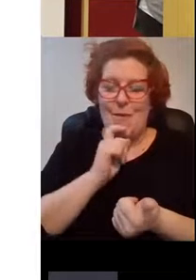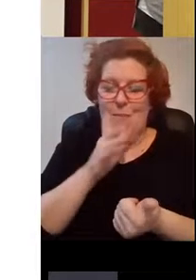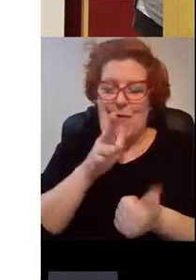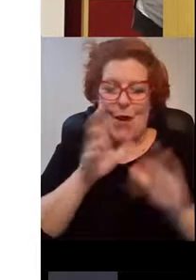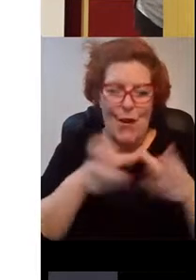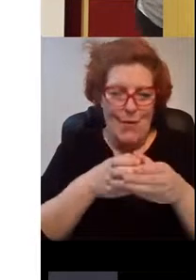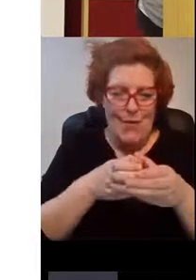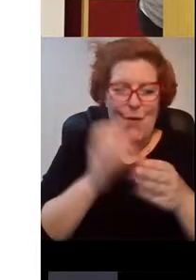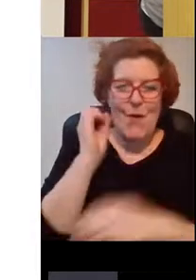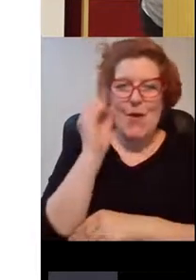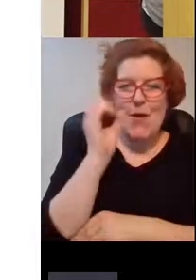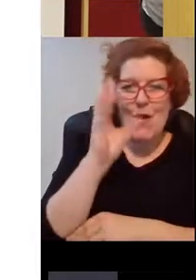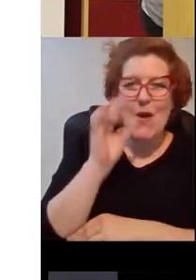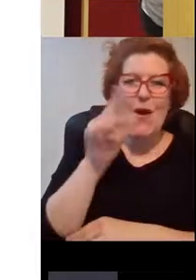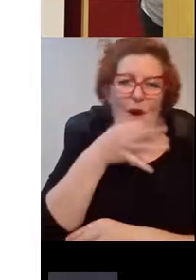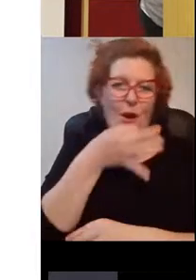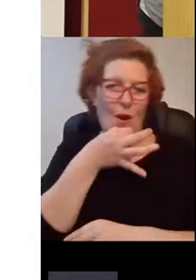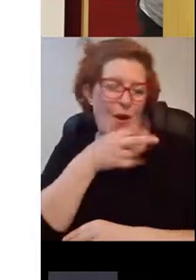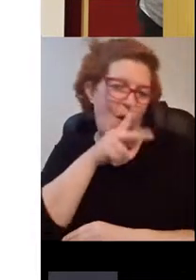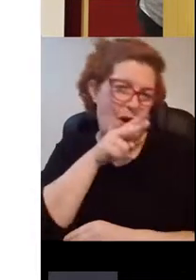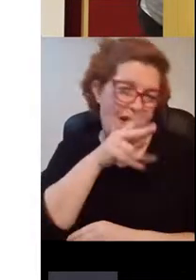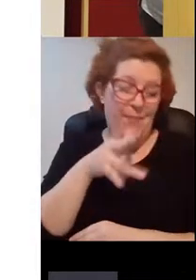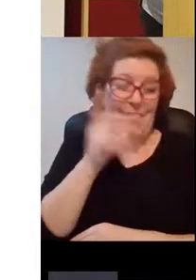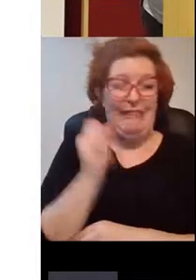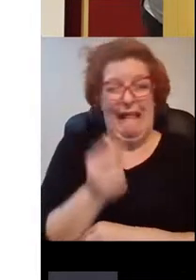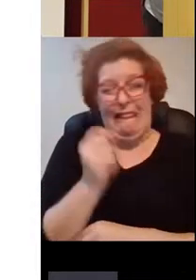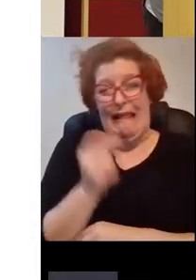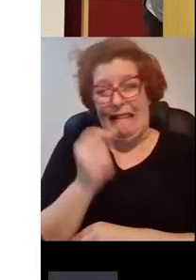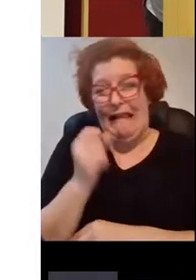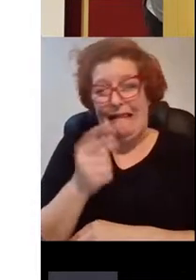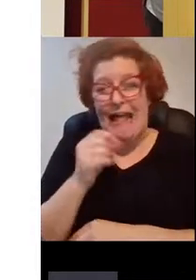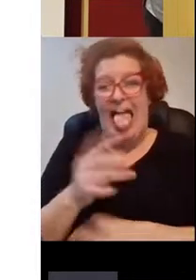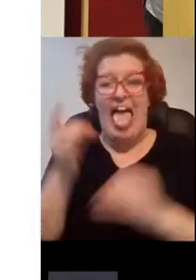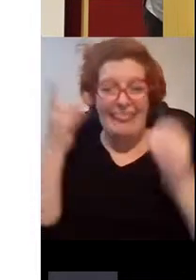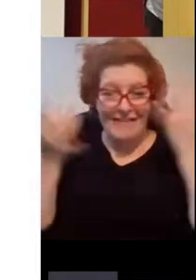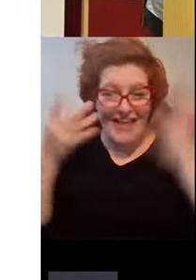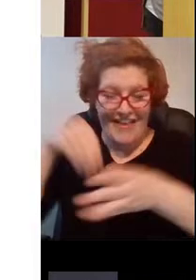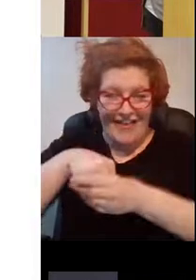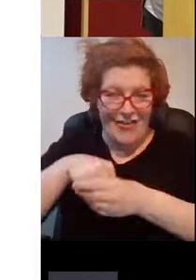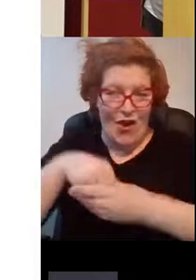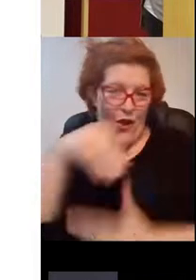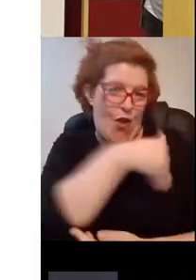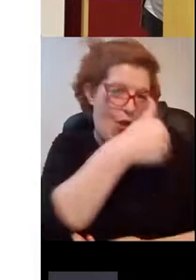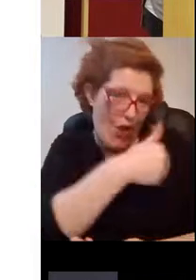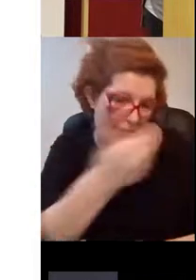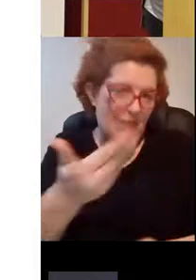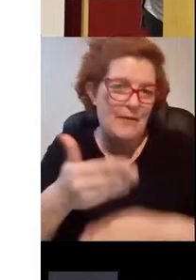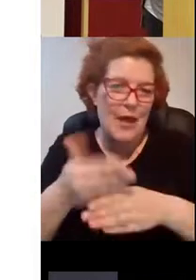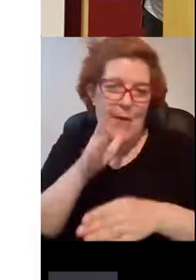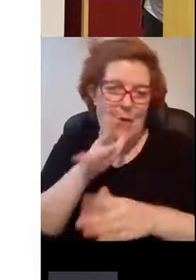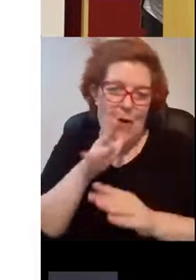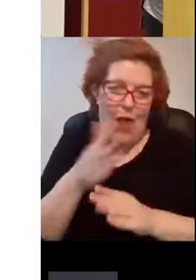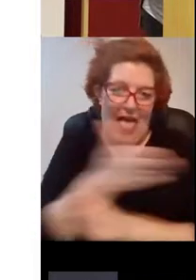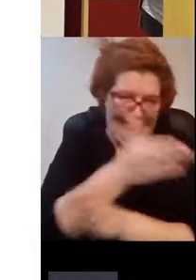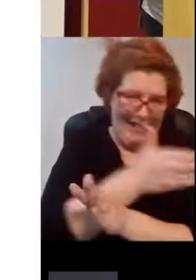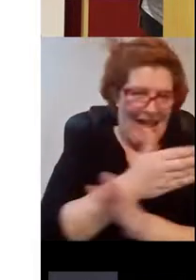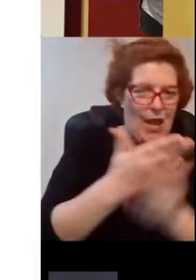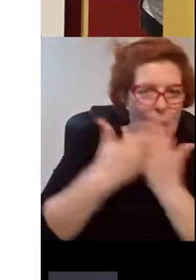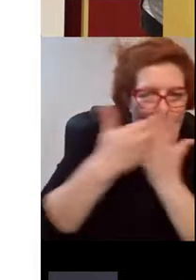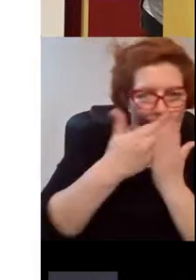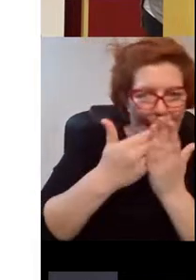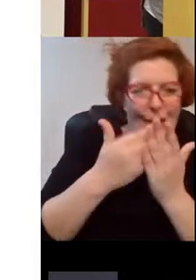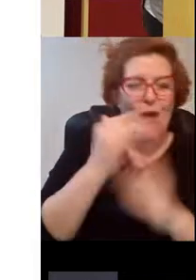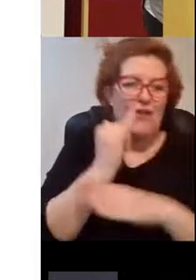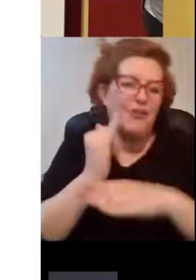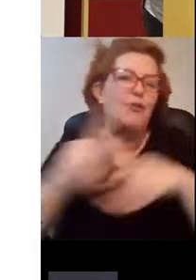que se trata de una de las actividades más habituales en la actividad académica, tanto de etapas previas como en el ámbito